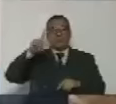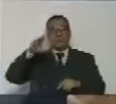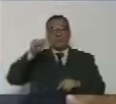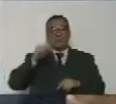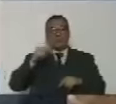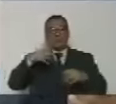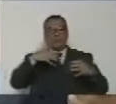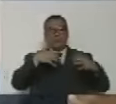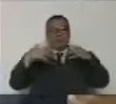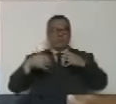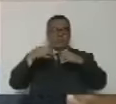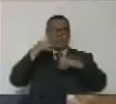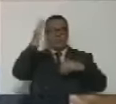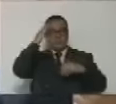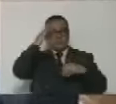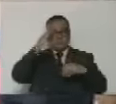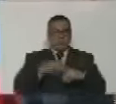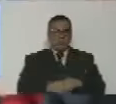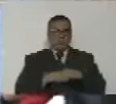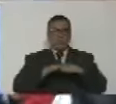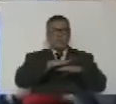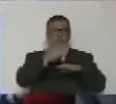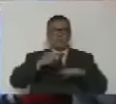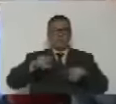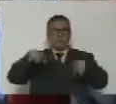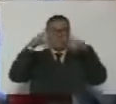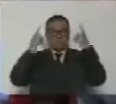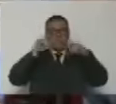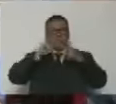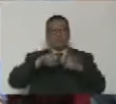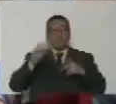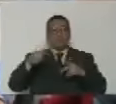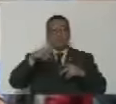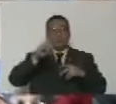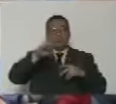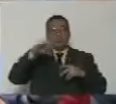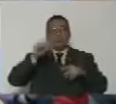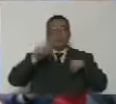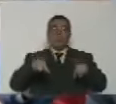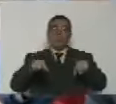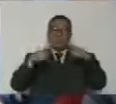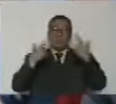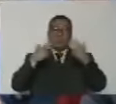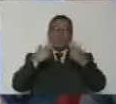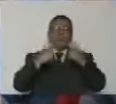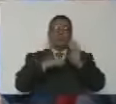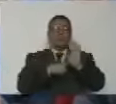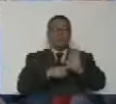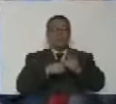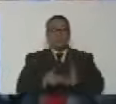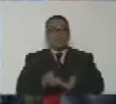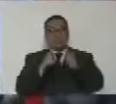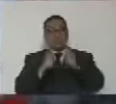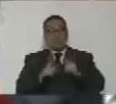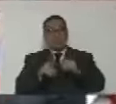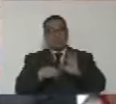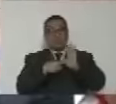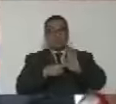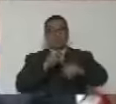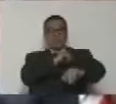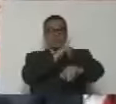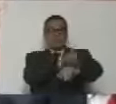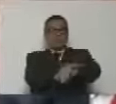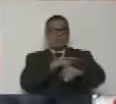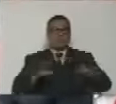más reconocidas de Pantano de Vargas y de Boyacá, permitieron mostrar la potencialidad de